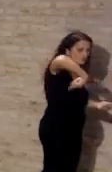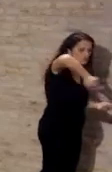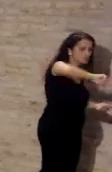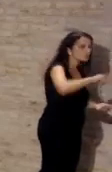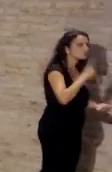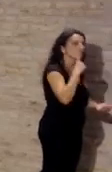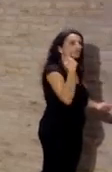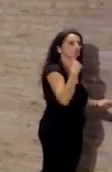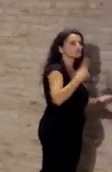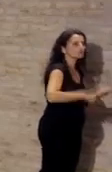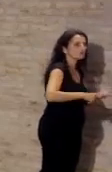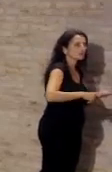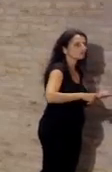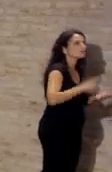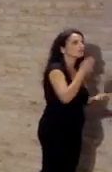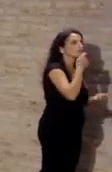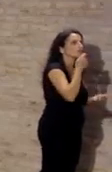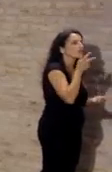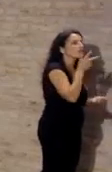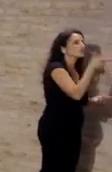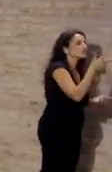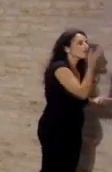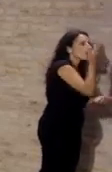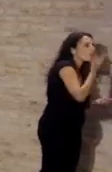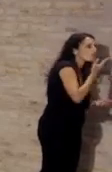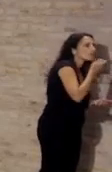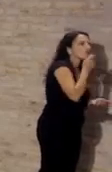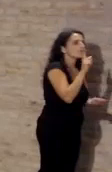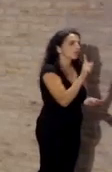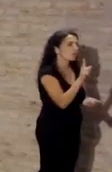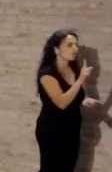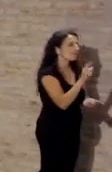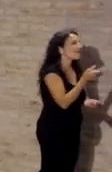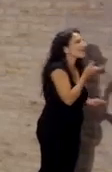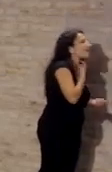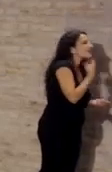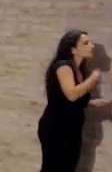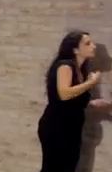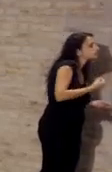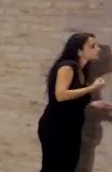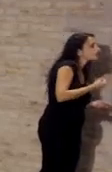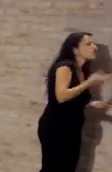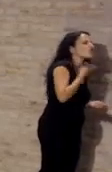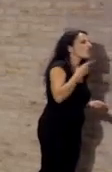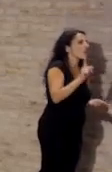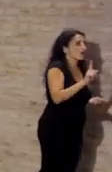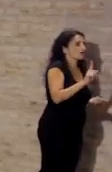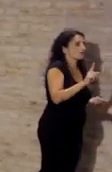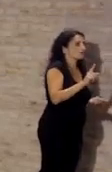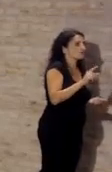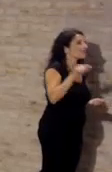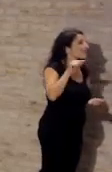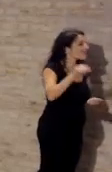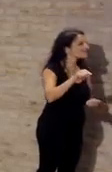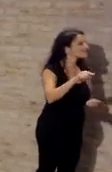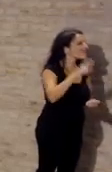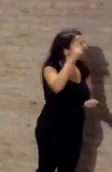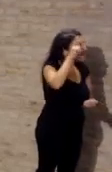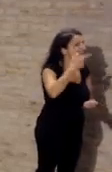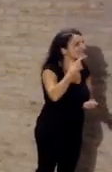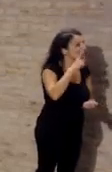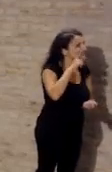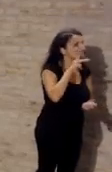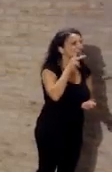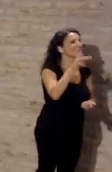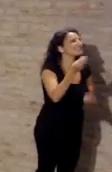decir lo que nos gusta y lo que no a decir lo que queremos y lo que no eso cómo le dice la esi consentimiento las personas con